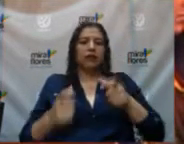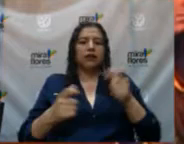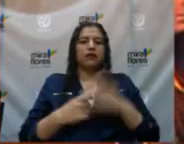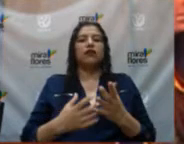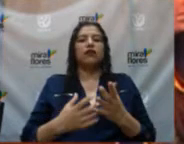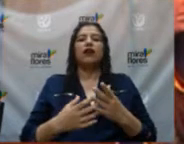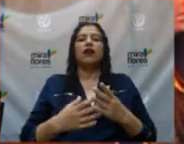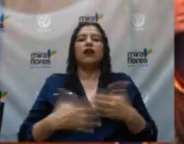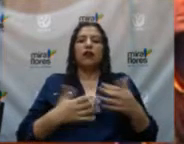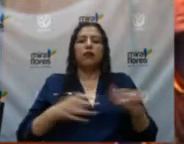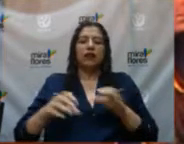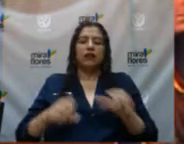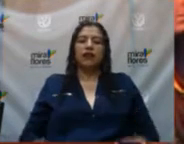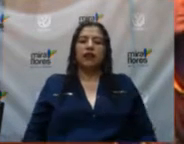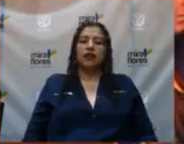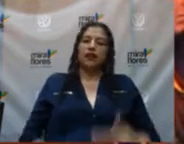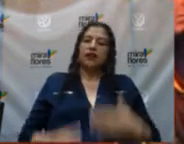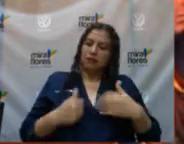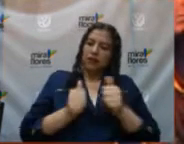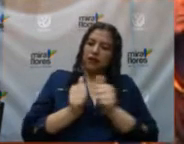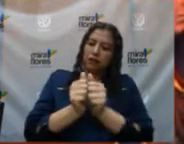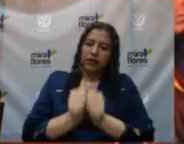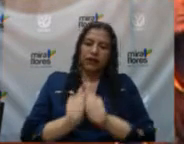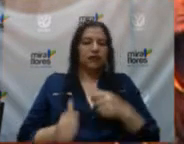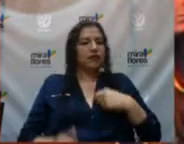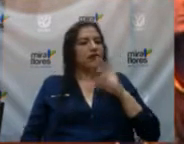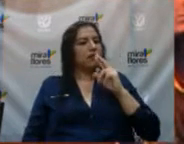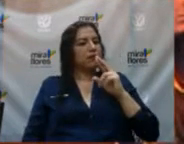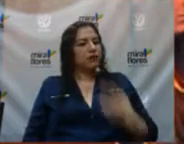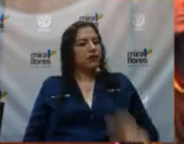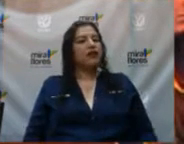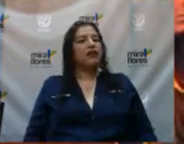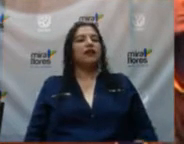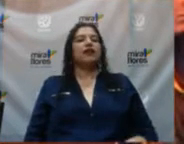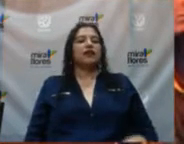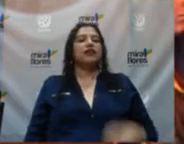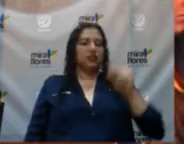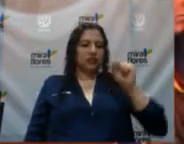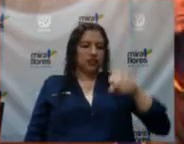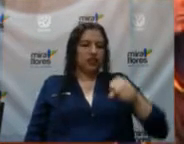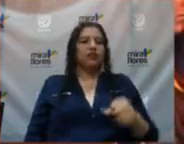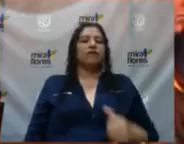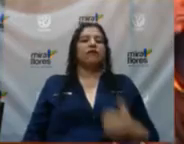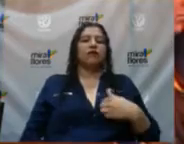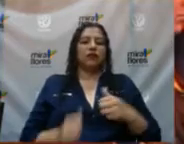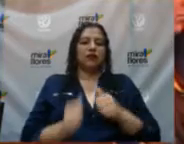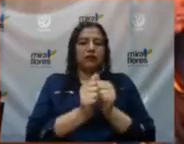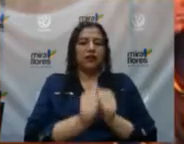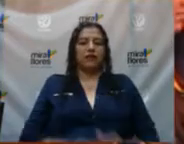hacerlo. A lo que él me dice, ¿me acompañas? Y yo le respondí con un contundente, por supuesto que sí.